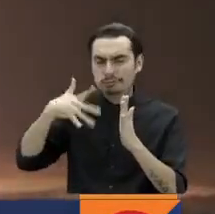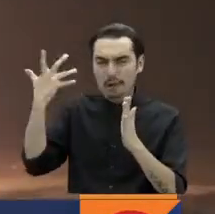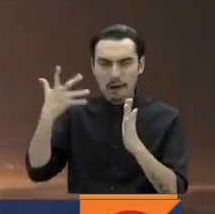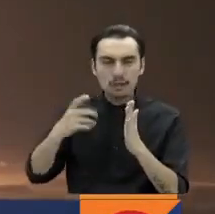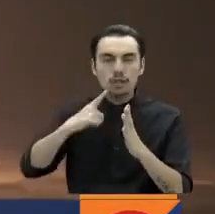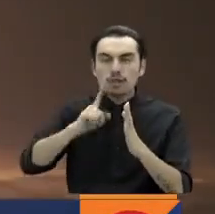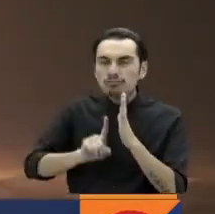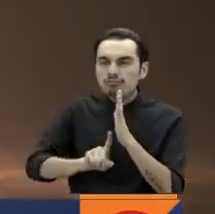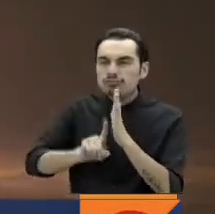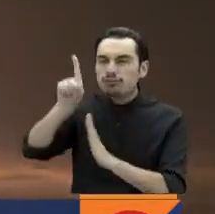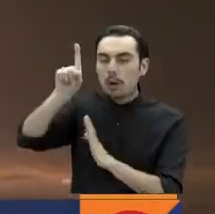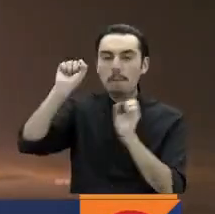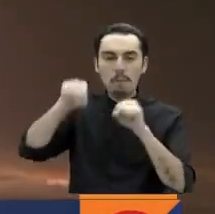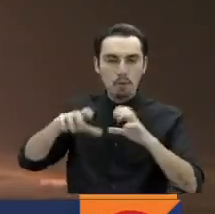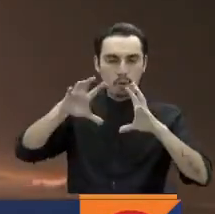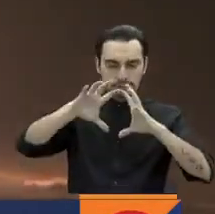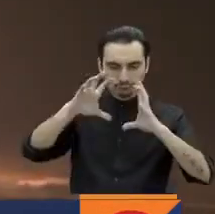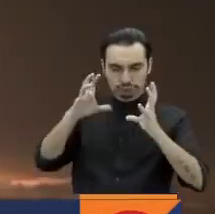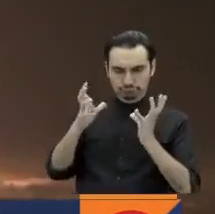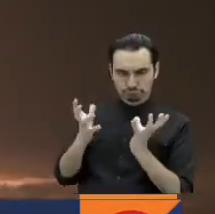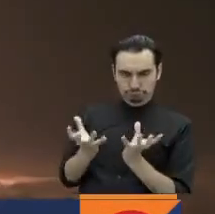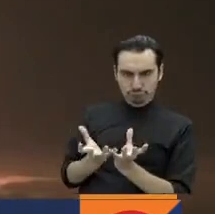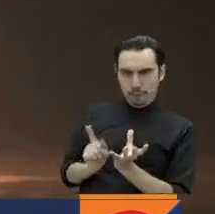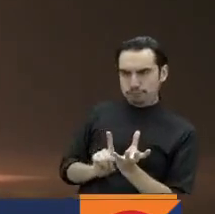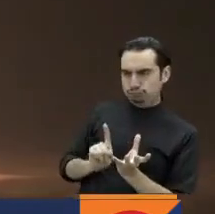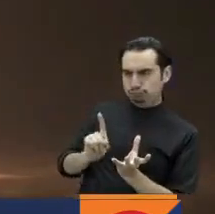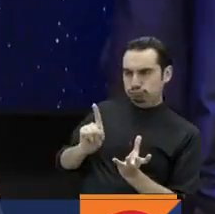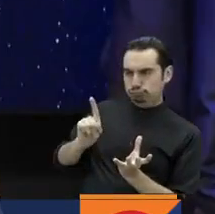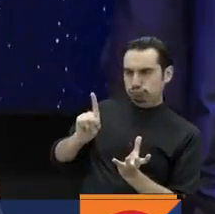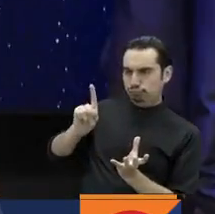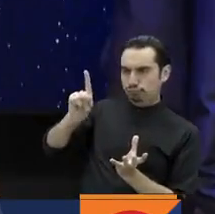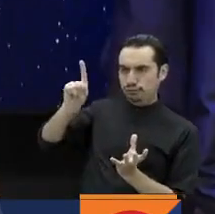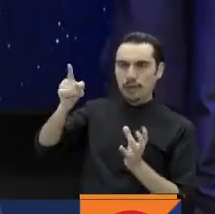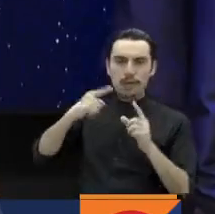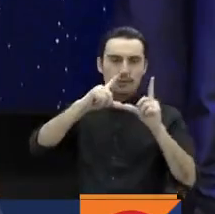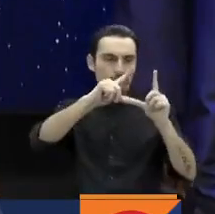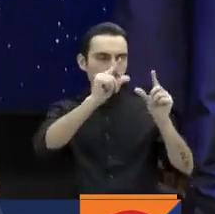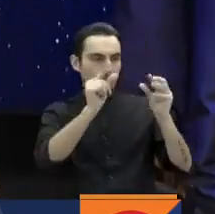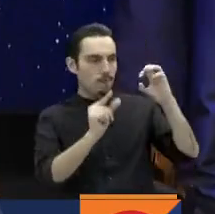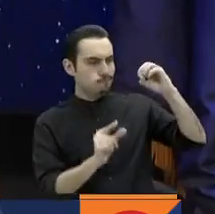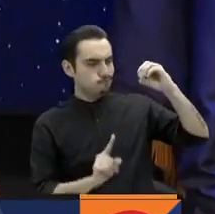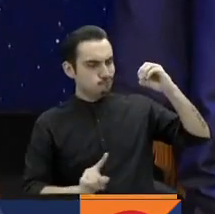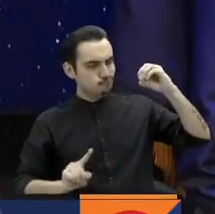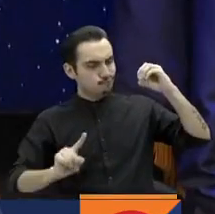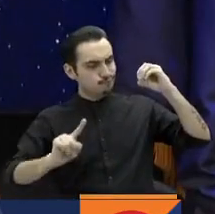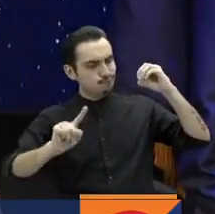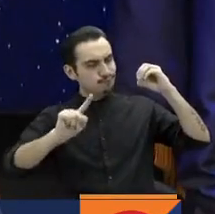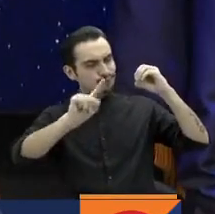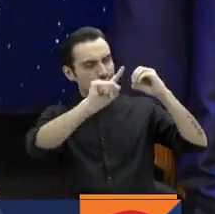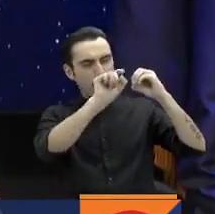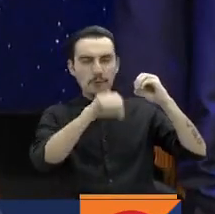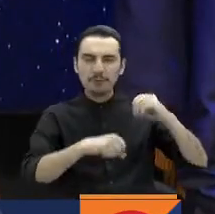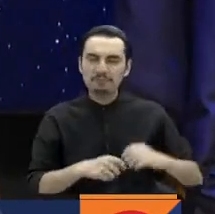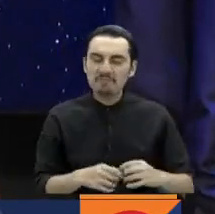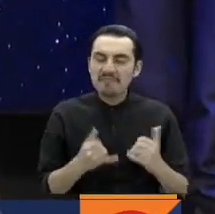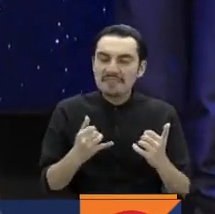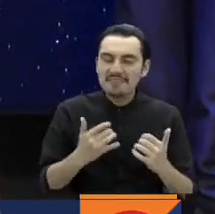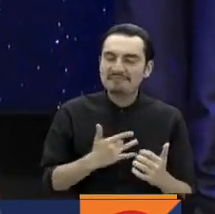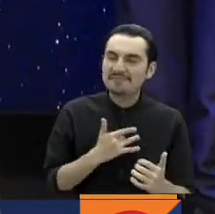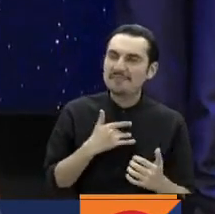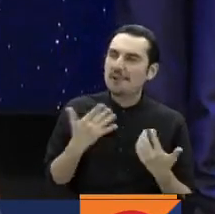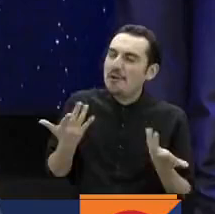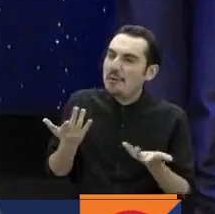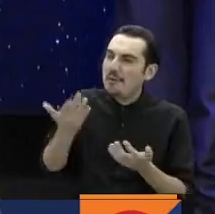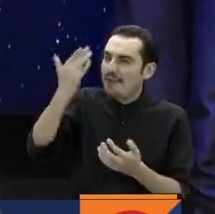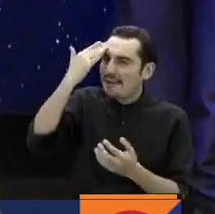cápsula Orion, fuera de órbita terrestre, hacia el satélite natural. Lo emocionante de este vuelo es ver cómo se comportará